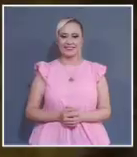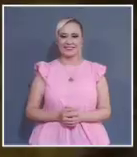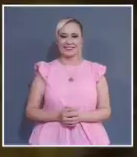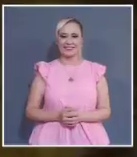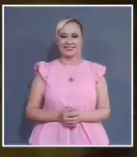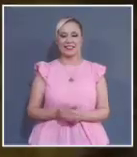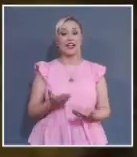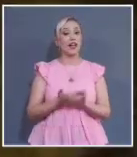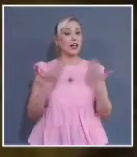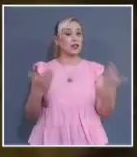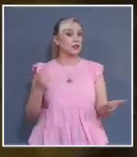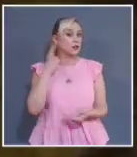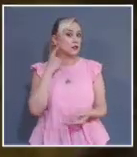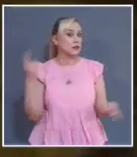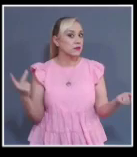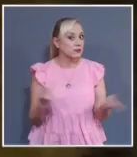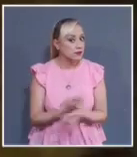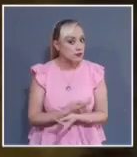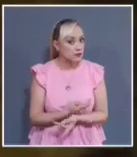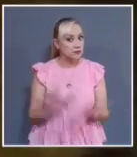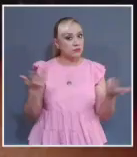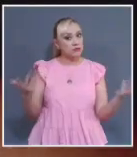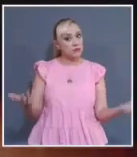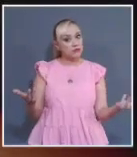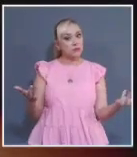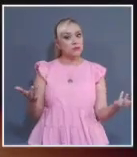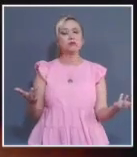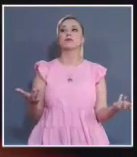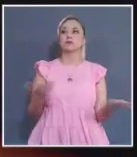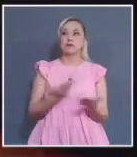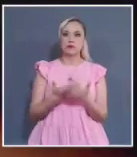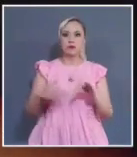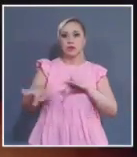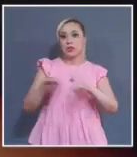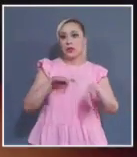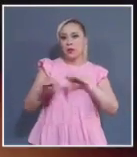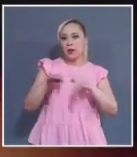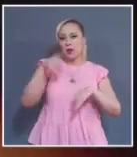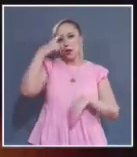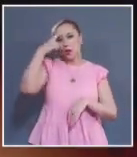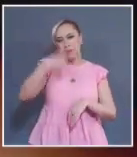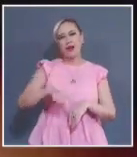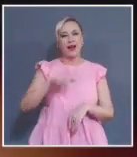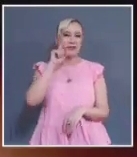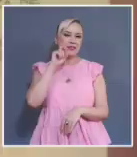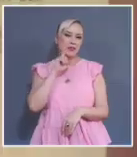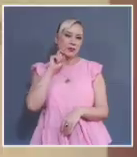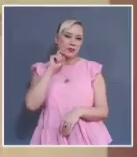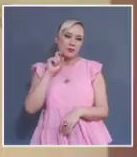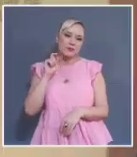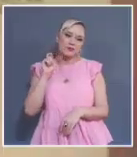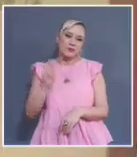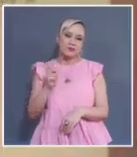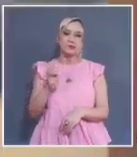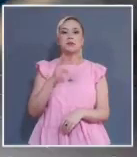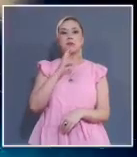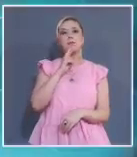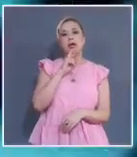Al regresar, regular el trabajo sexual ayudaría a combatir la trata de personas.